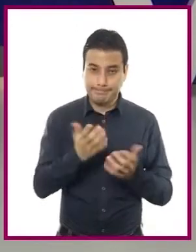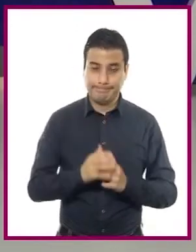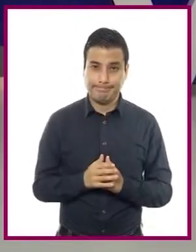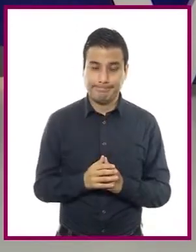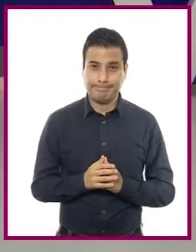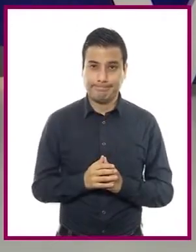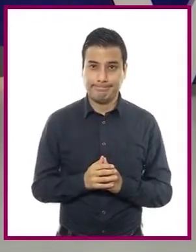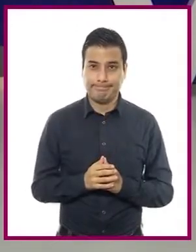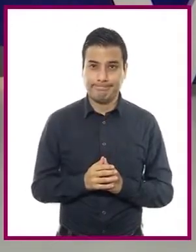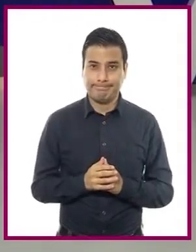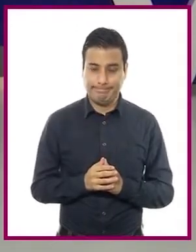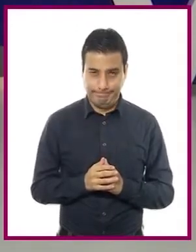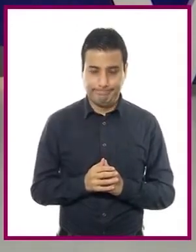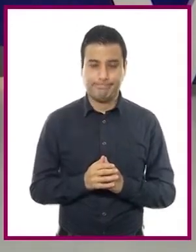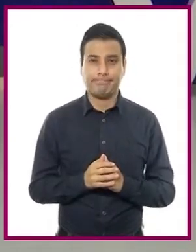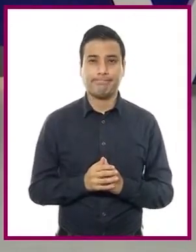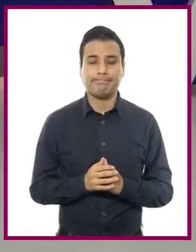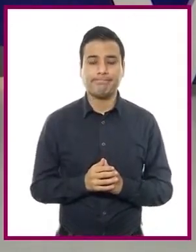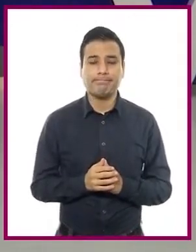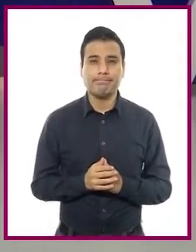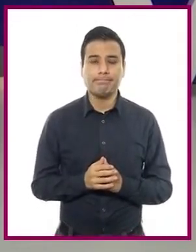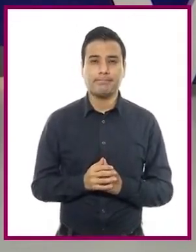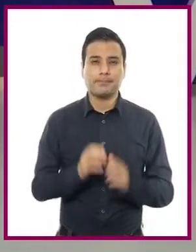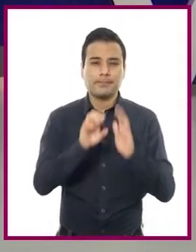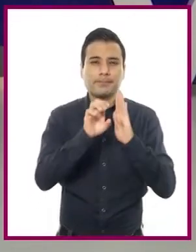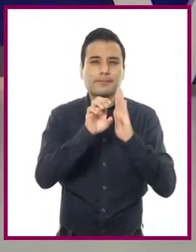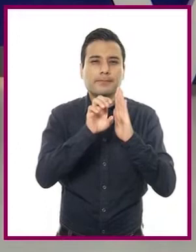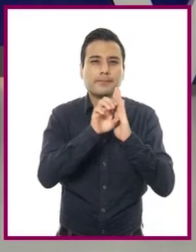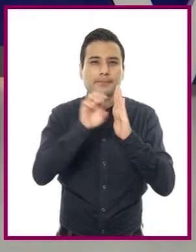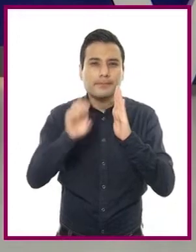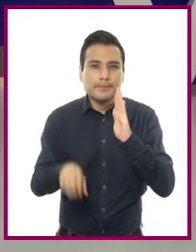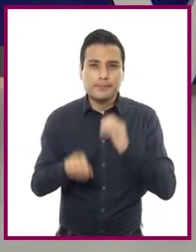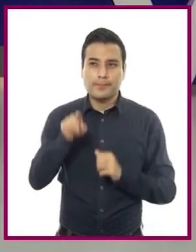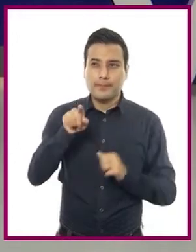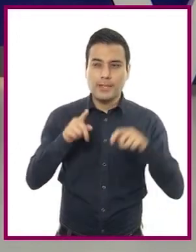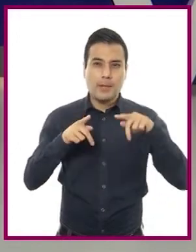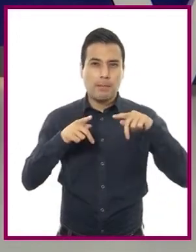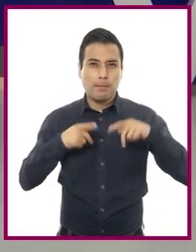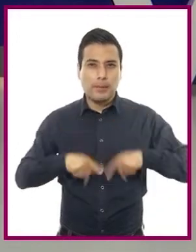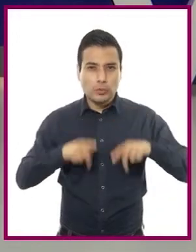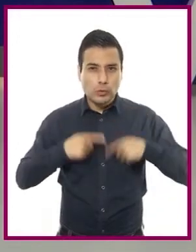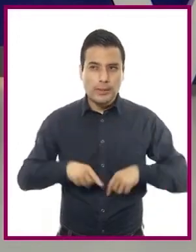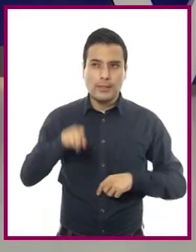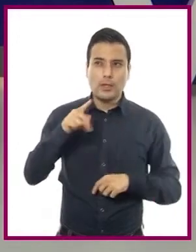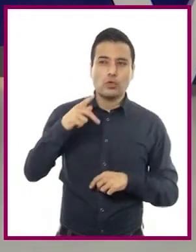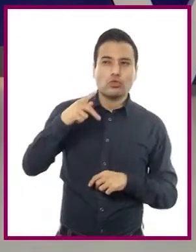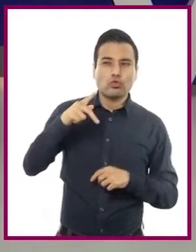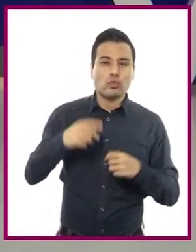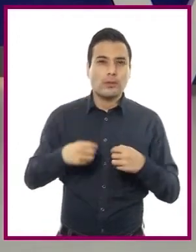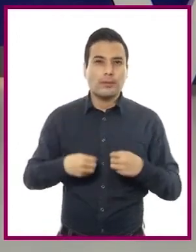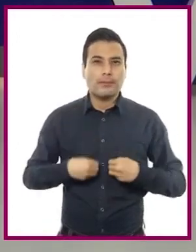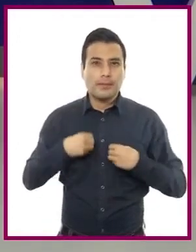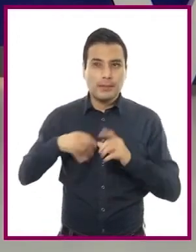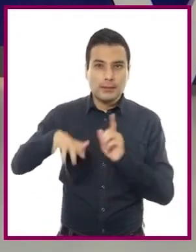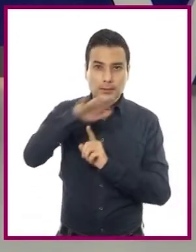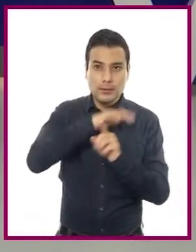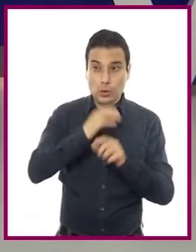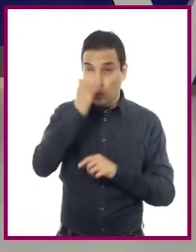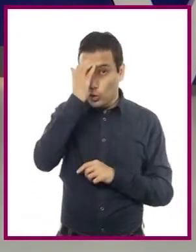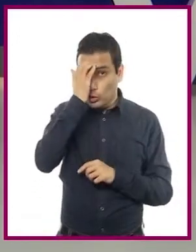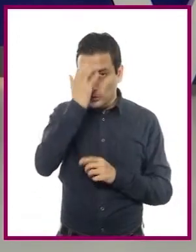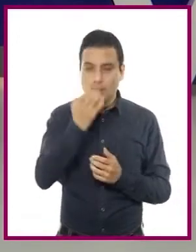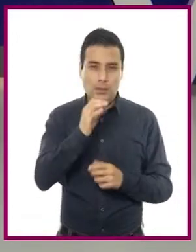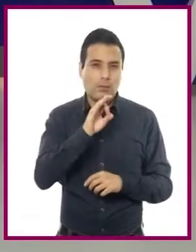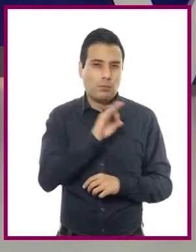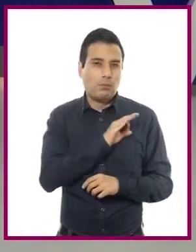si revisamos los acontecimientos históricos o personajes que ocurrieron durante su vida, podremos entender mejor